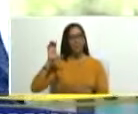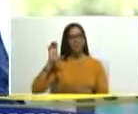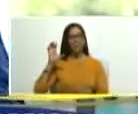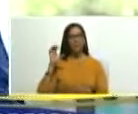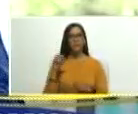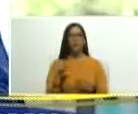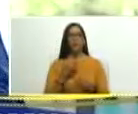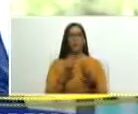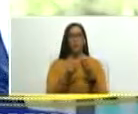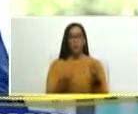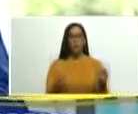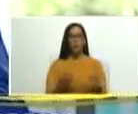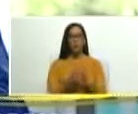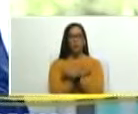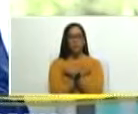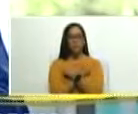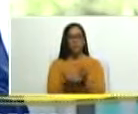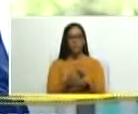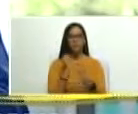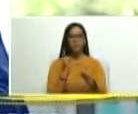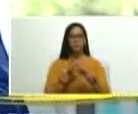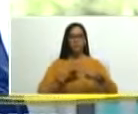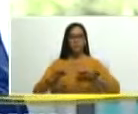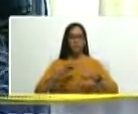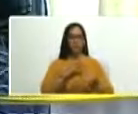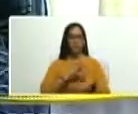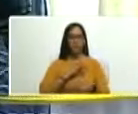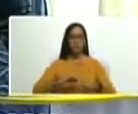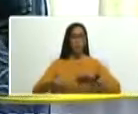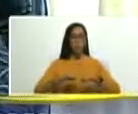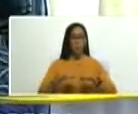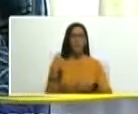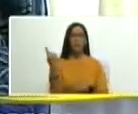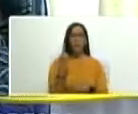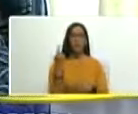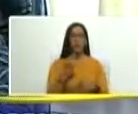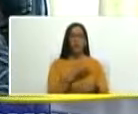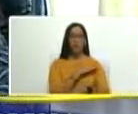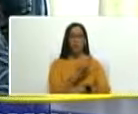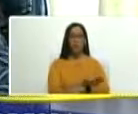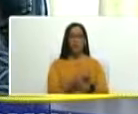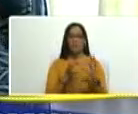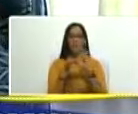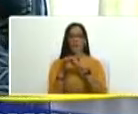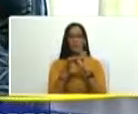cariño, desde los movimientos sociales que nos mueve una sola fuerza única, que